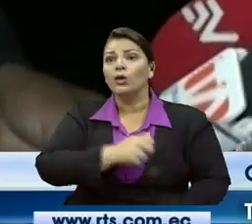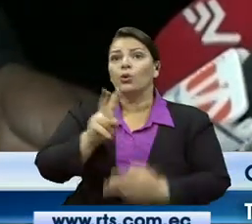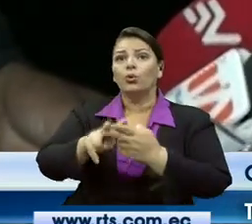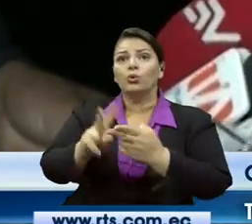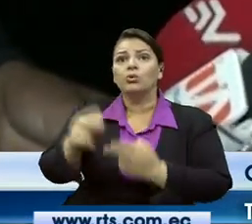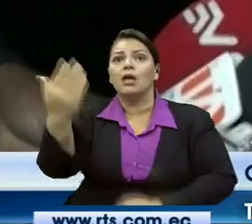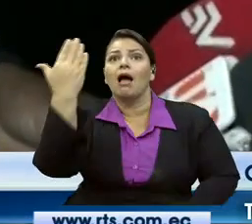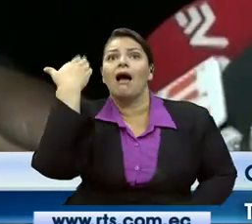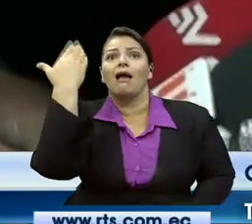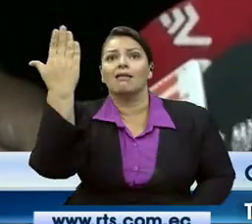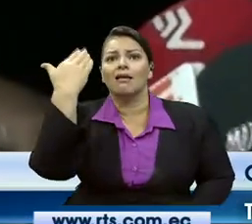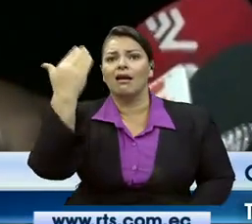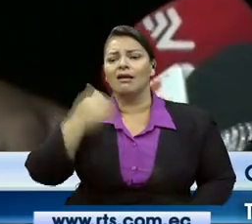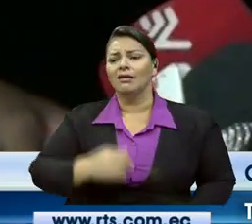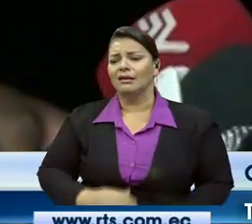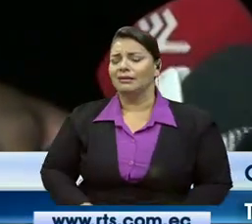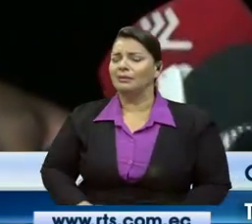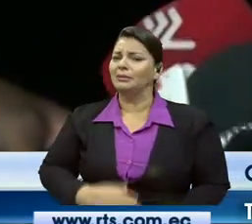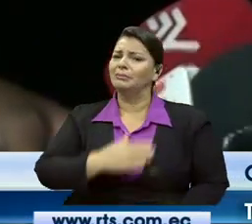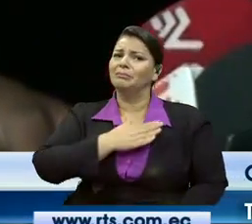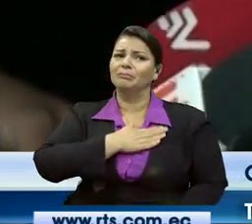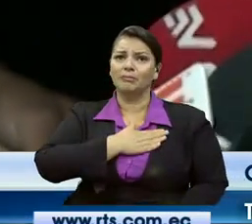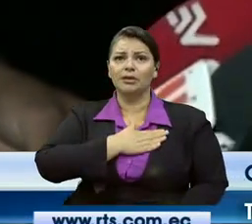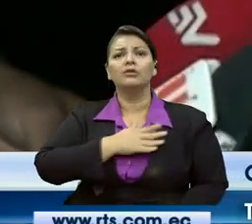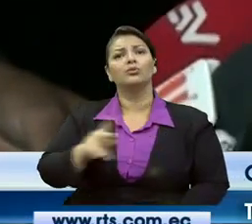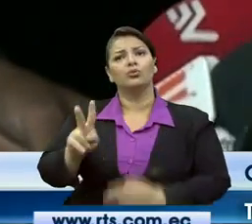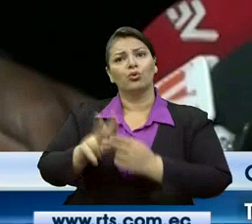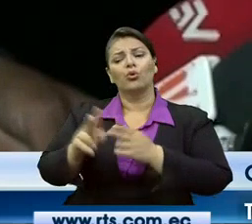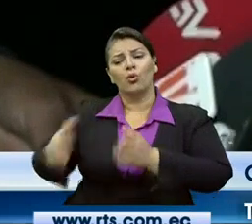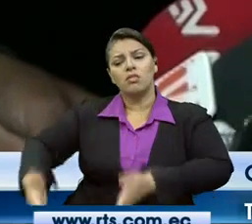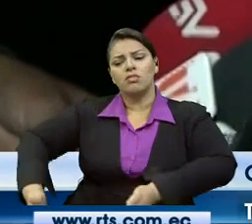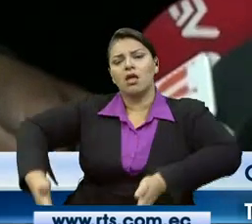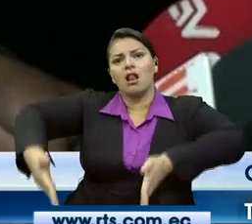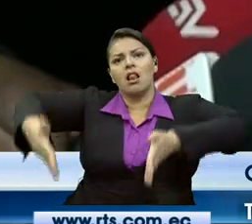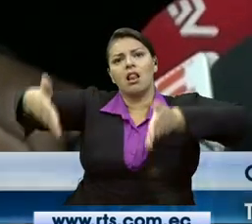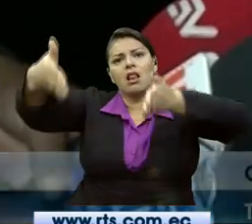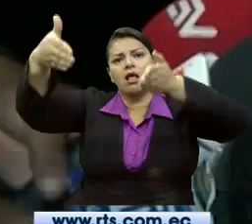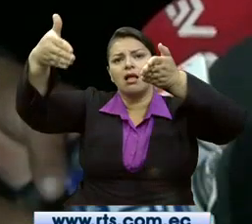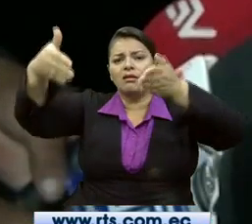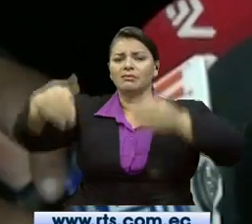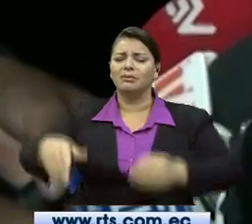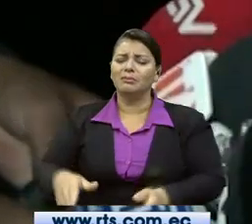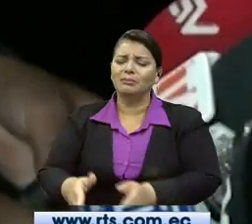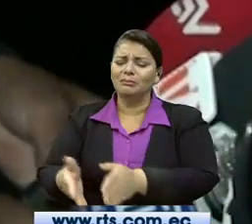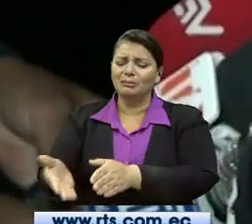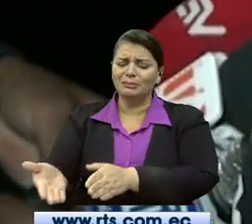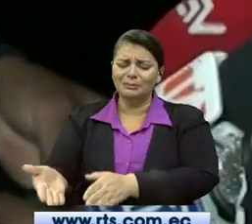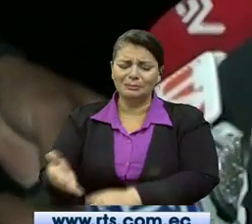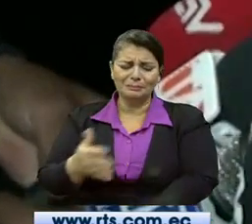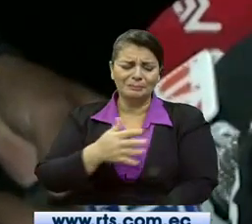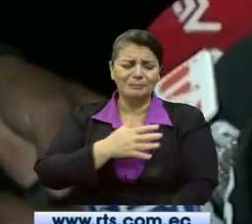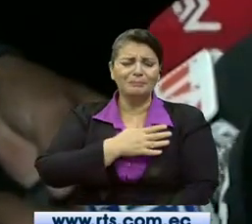mi hermano, como familia, porque él se ha criado desde niño. No puede ser, señor, digo, Dios mío.